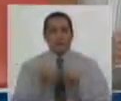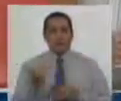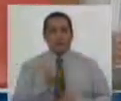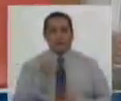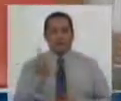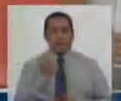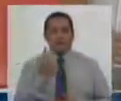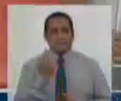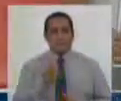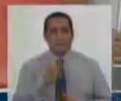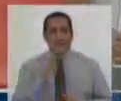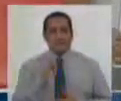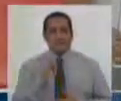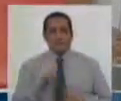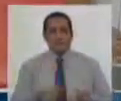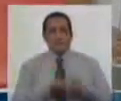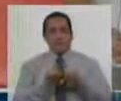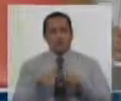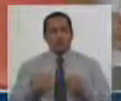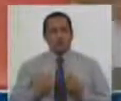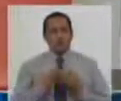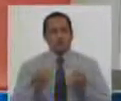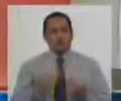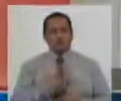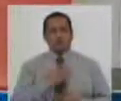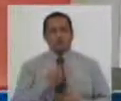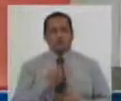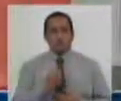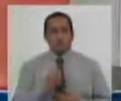general. Así que